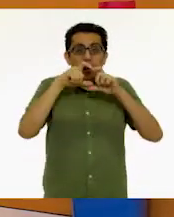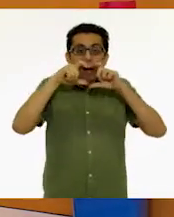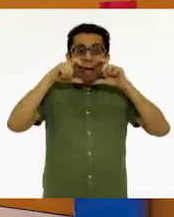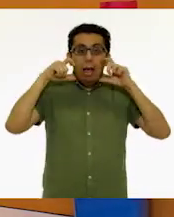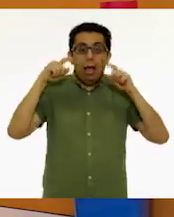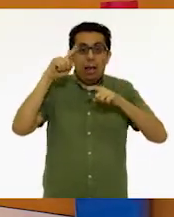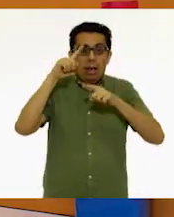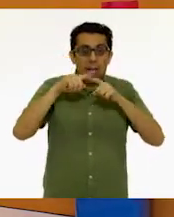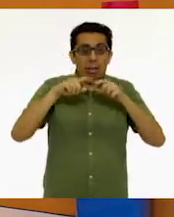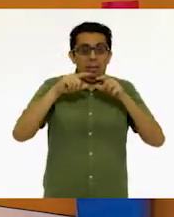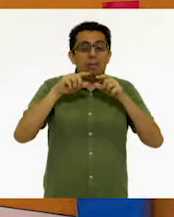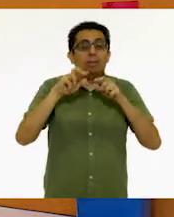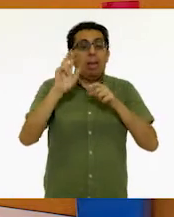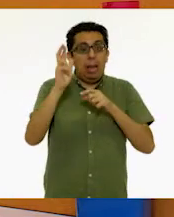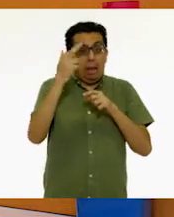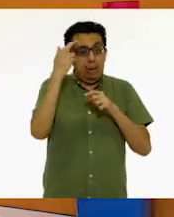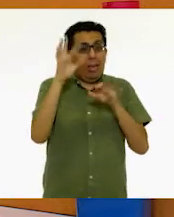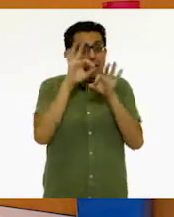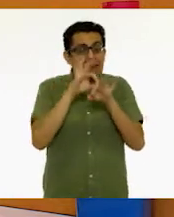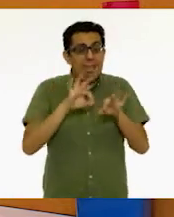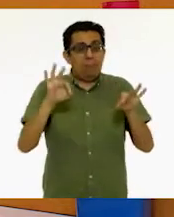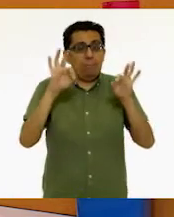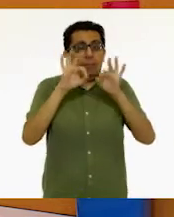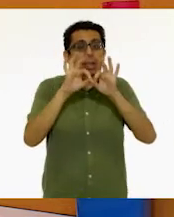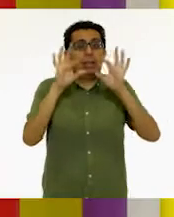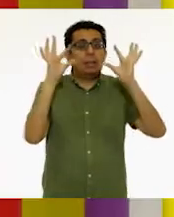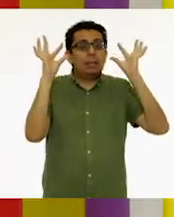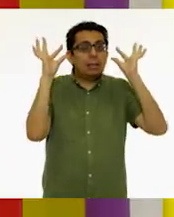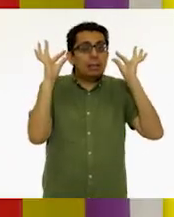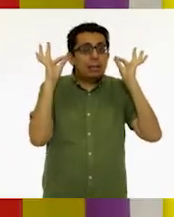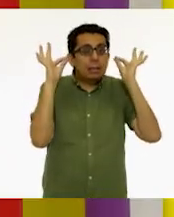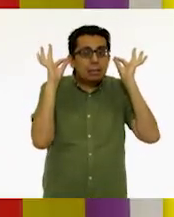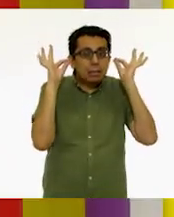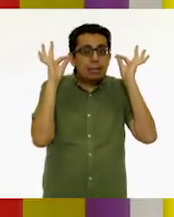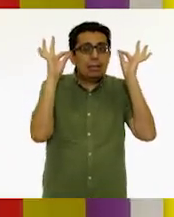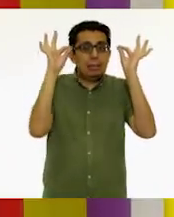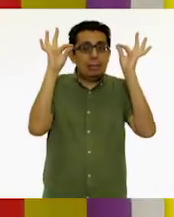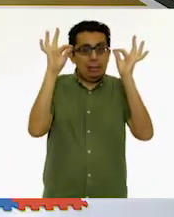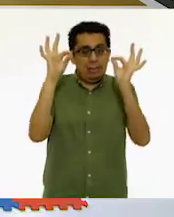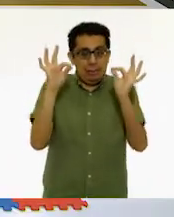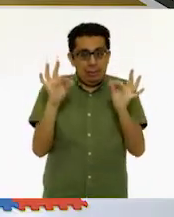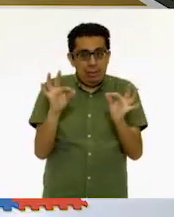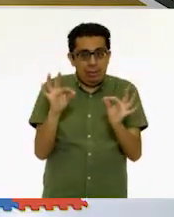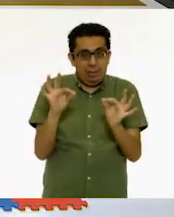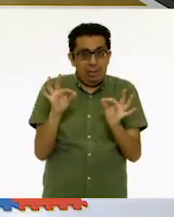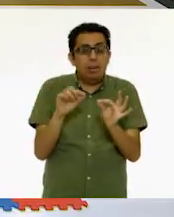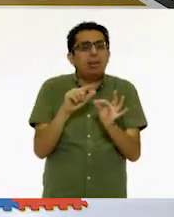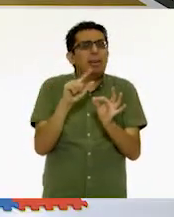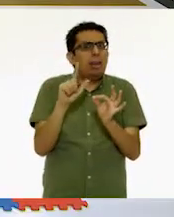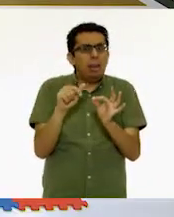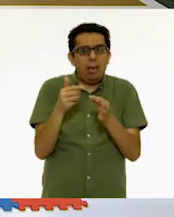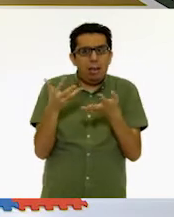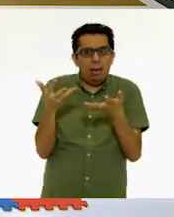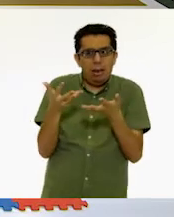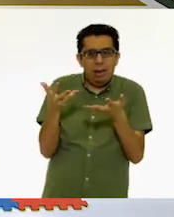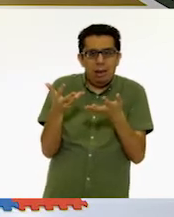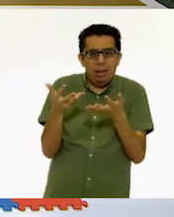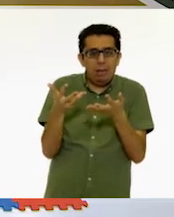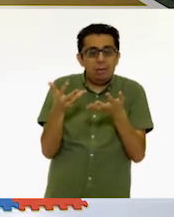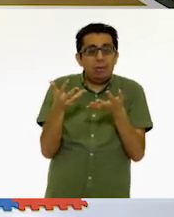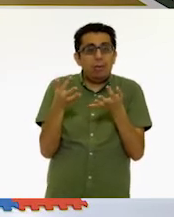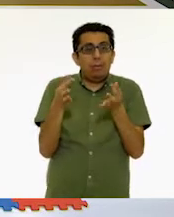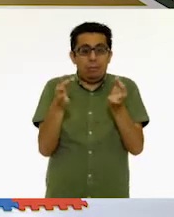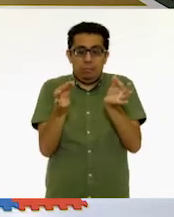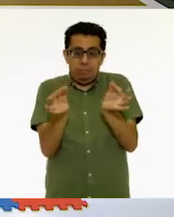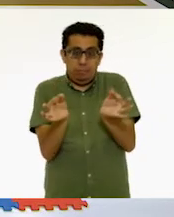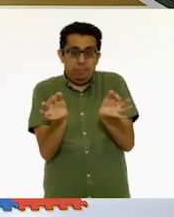tenemos que tomar por los resortes. Sí, por los resortes. Ajá. Uh-huh. Y luego, ¿después qué hago, maestra? Lo doblas